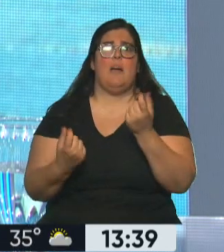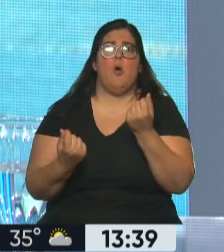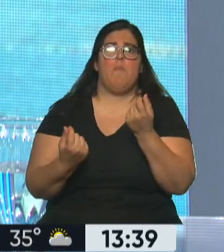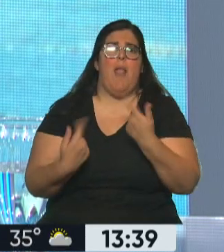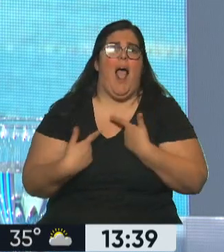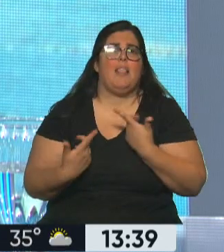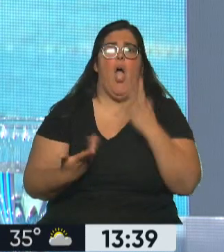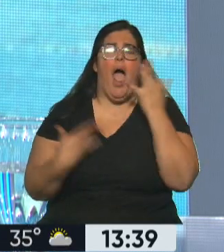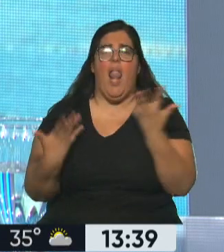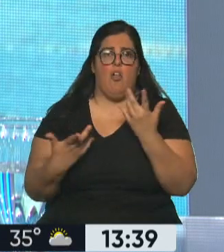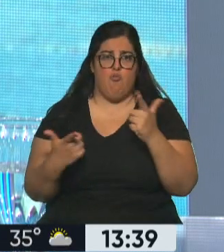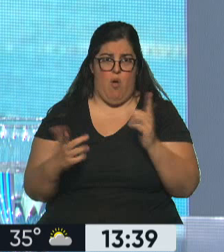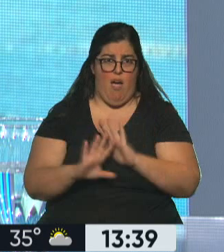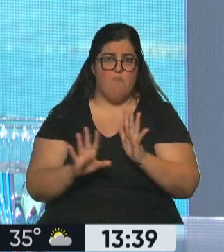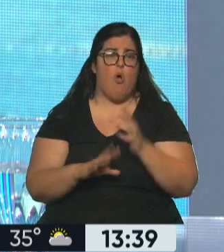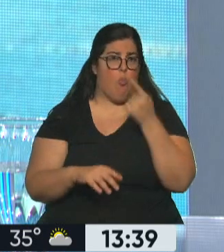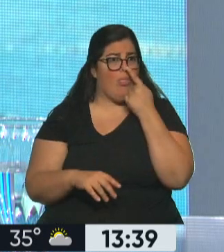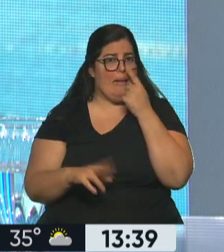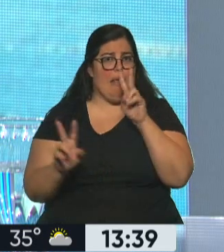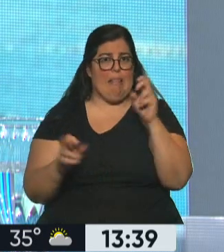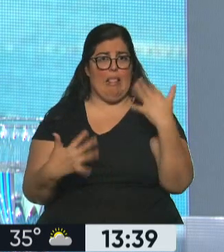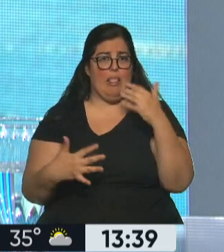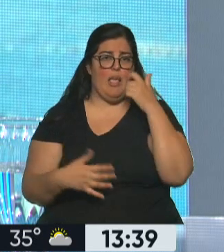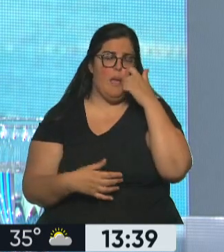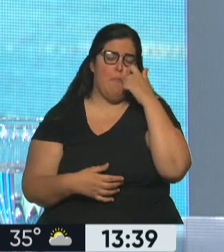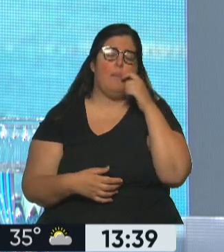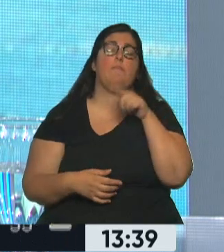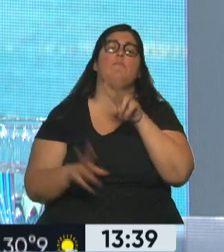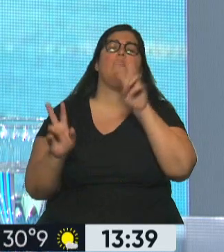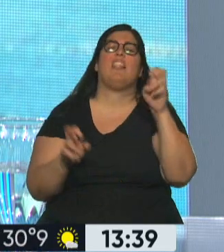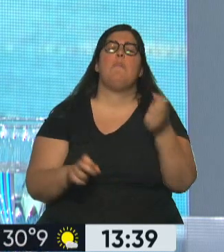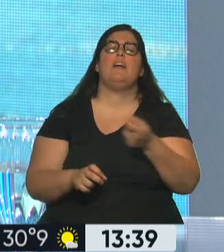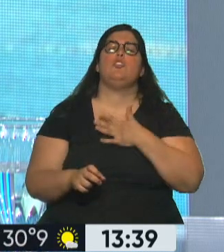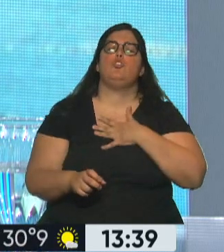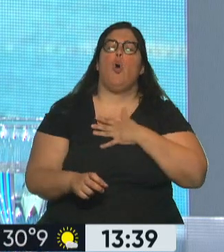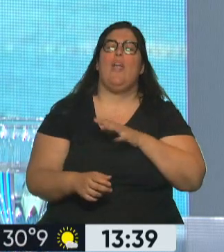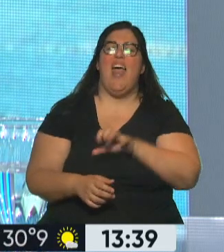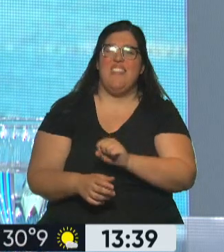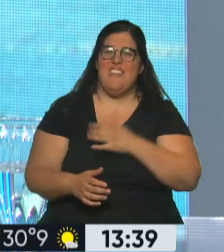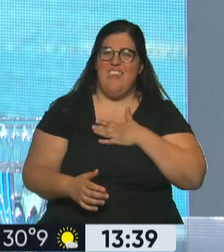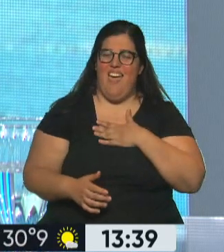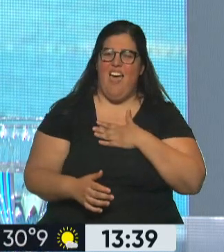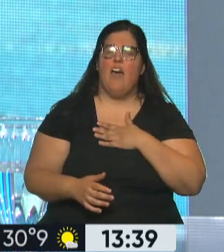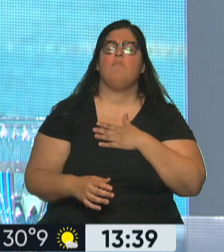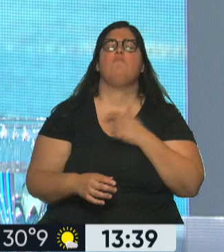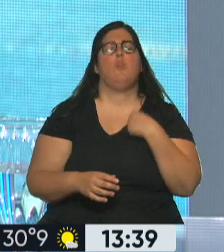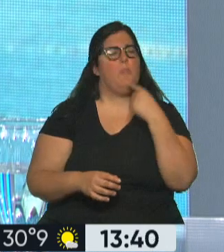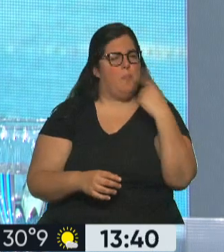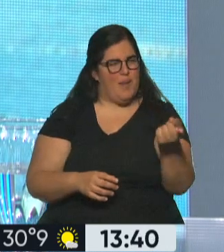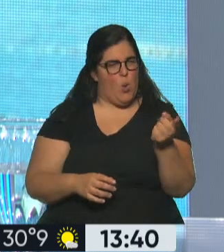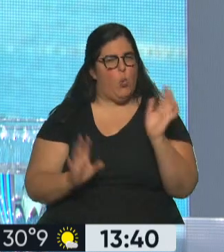etcétera. Es interesante este tema. Y el tema de la soberanía, la pregunta es, ¿qué resistencia hay de